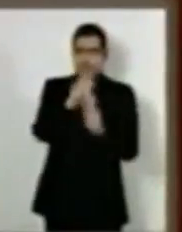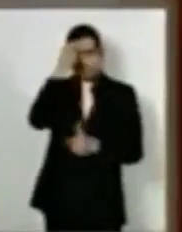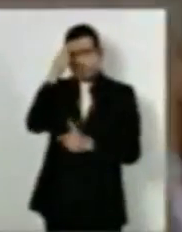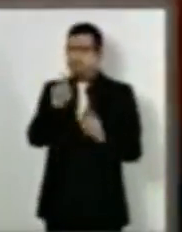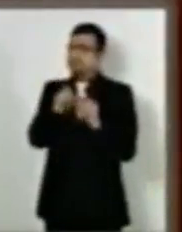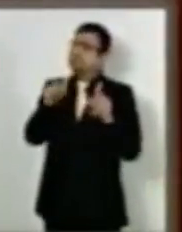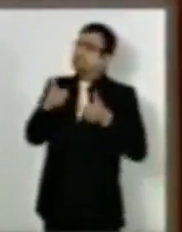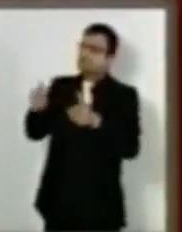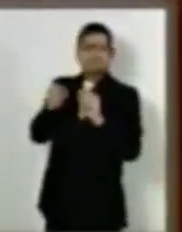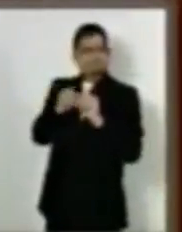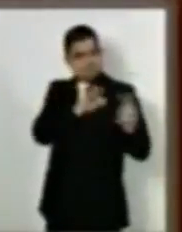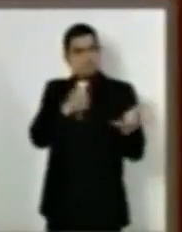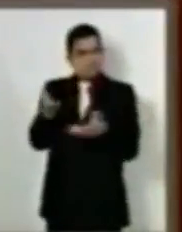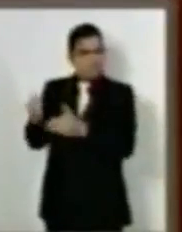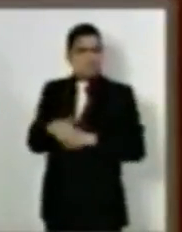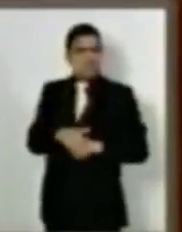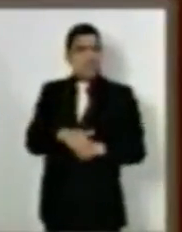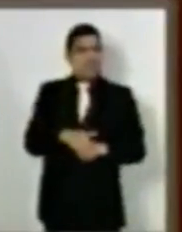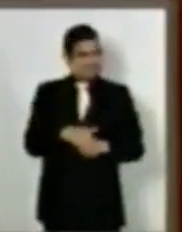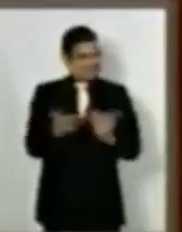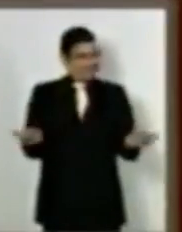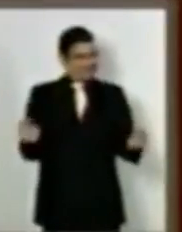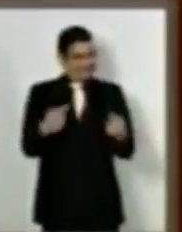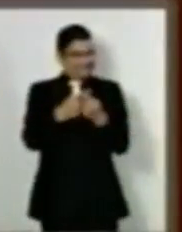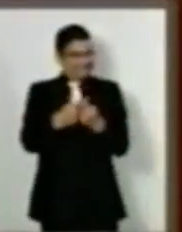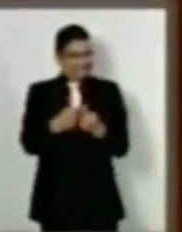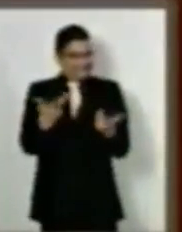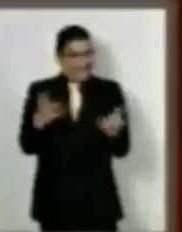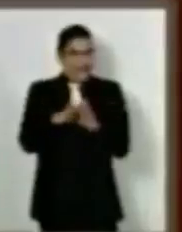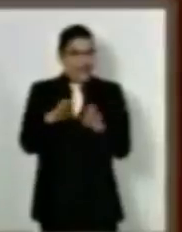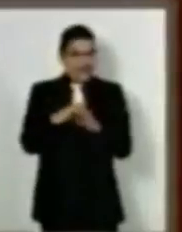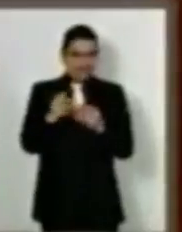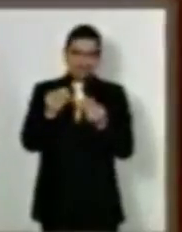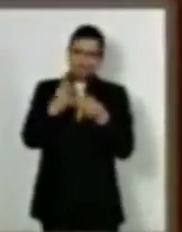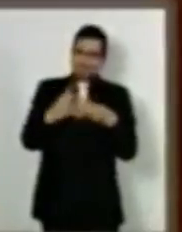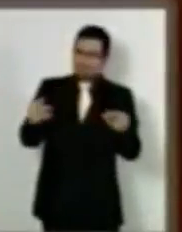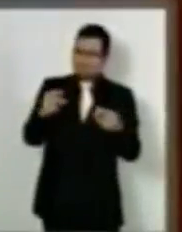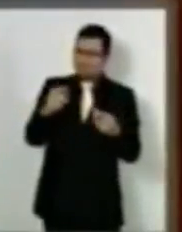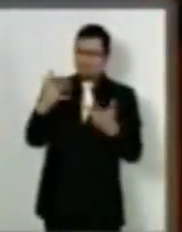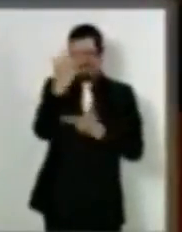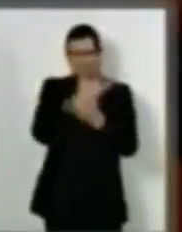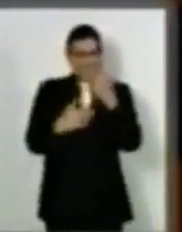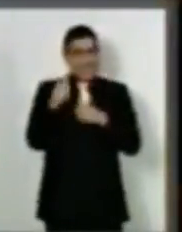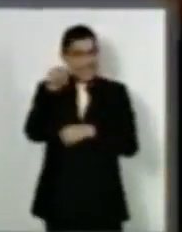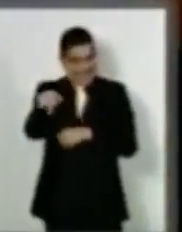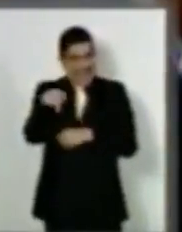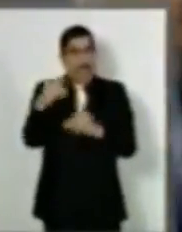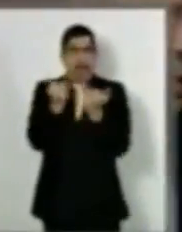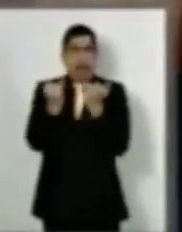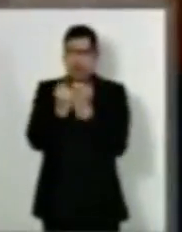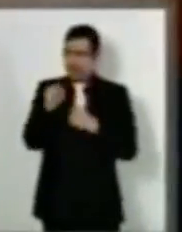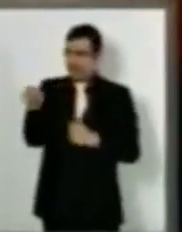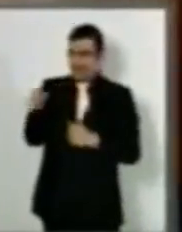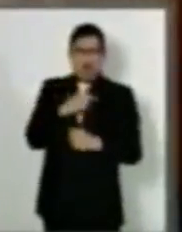Marina en las calles. Así de contradictorio y difuso ha sido el gobierno de la República.